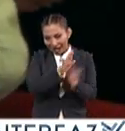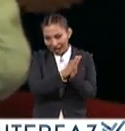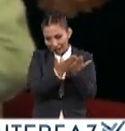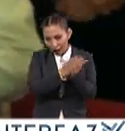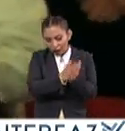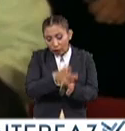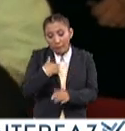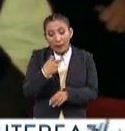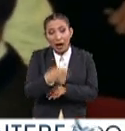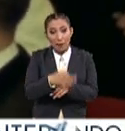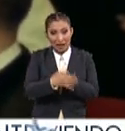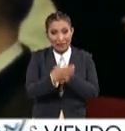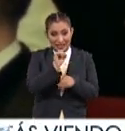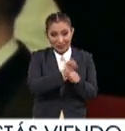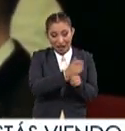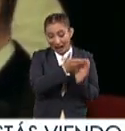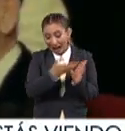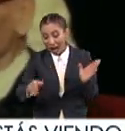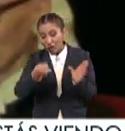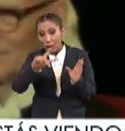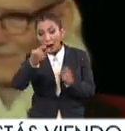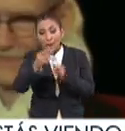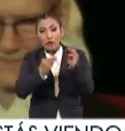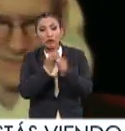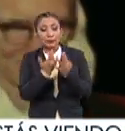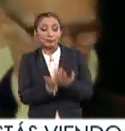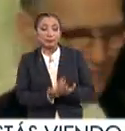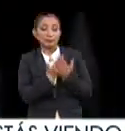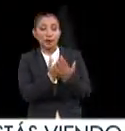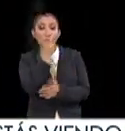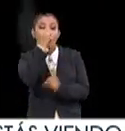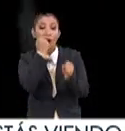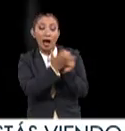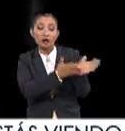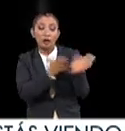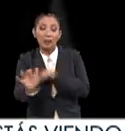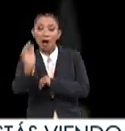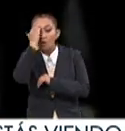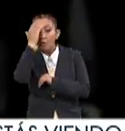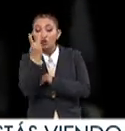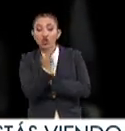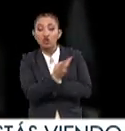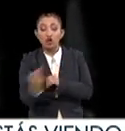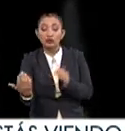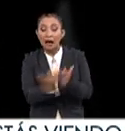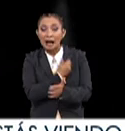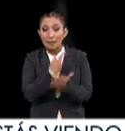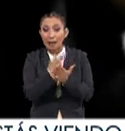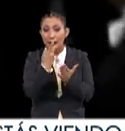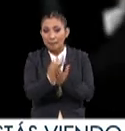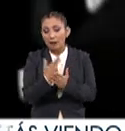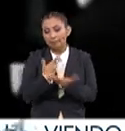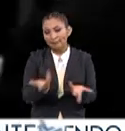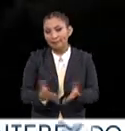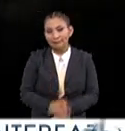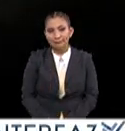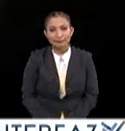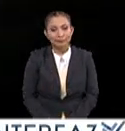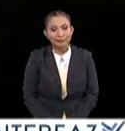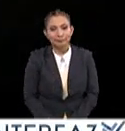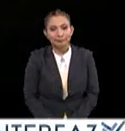lo pronto, en la Semana del Nobel, el mundo deberá aguardar un año para conocer a los 2 ganadores de esta